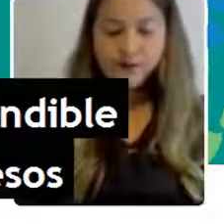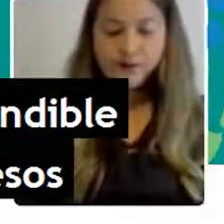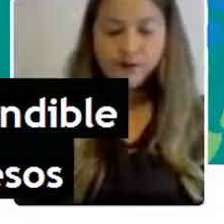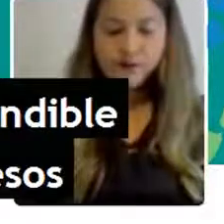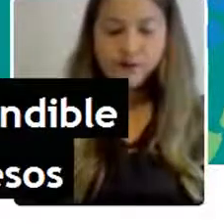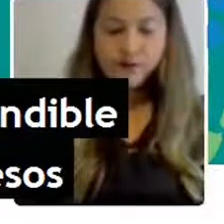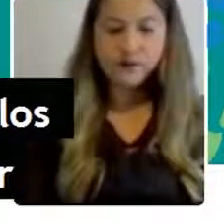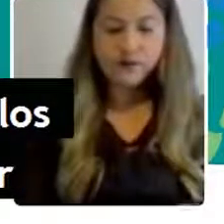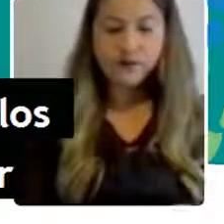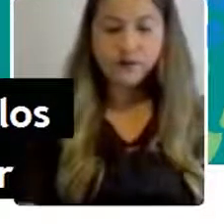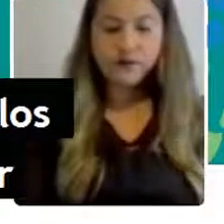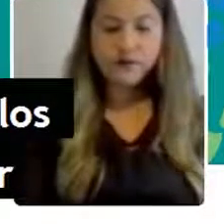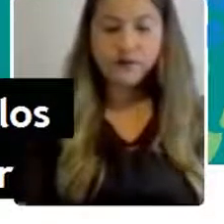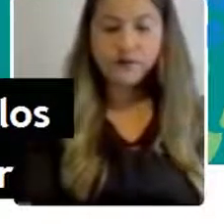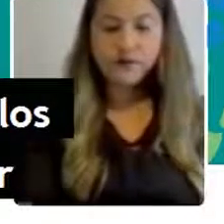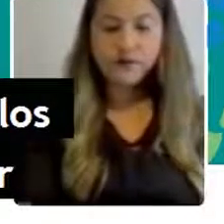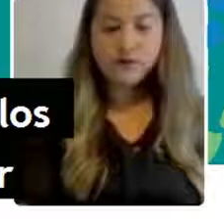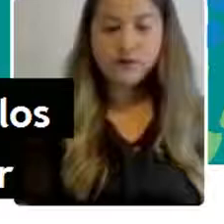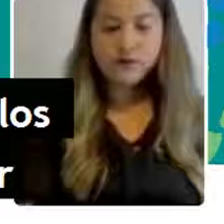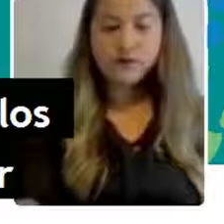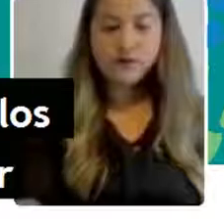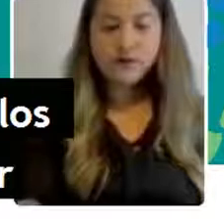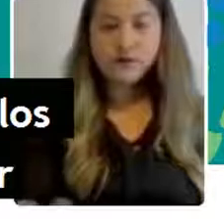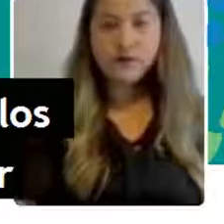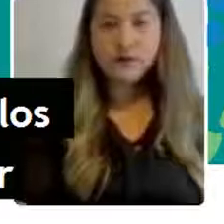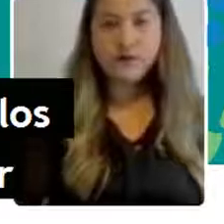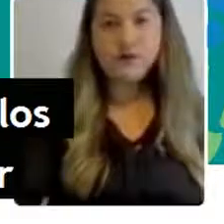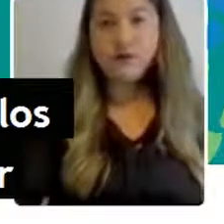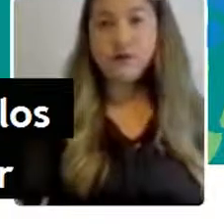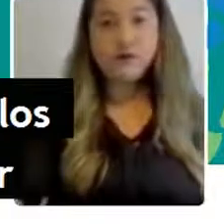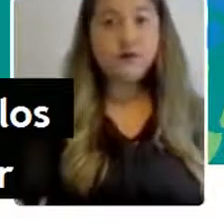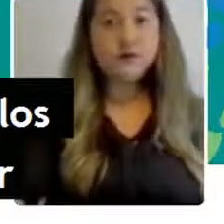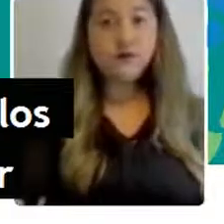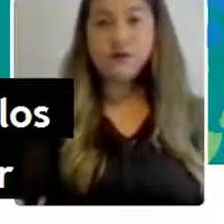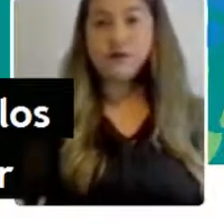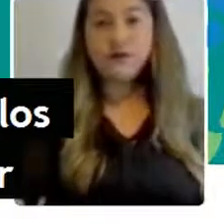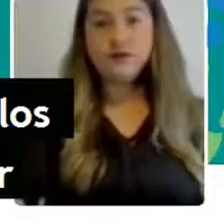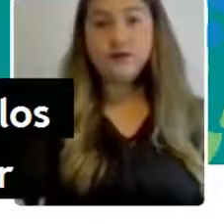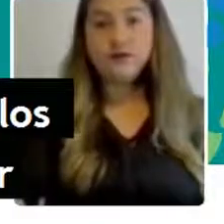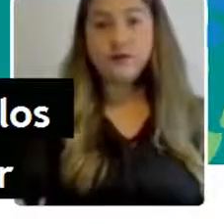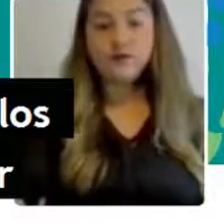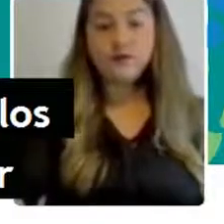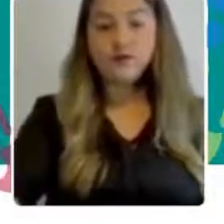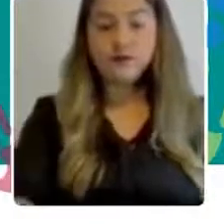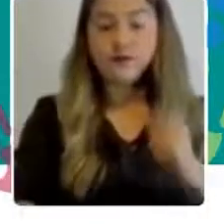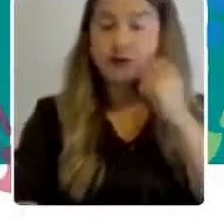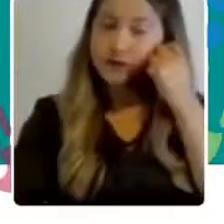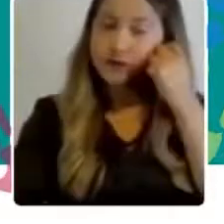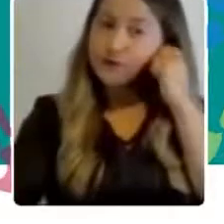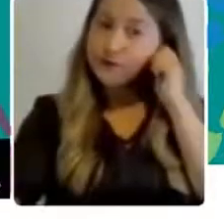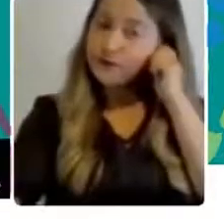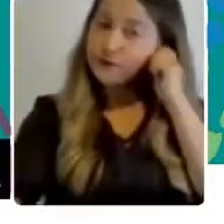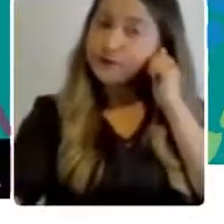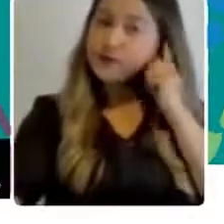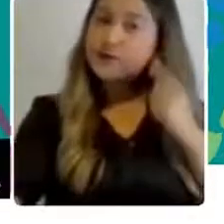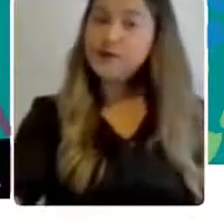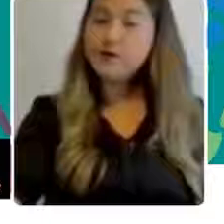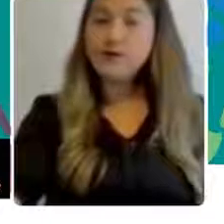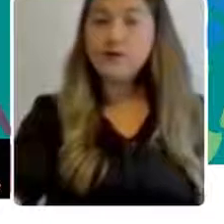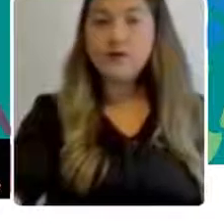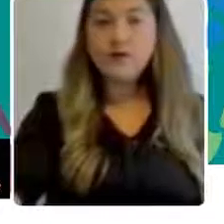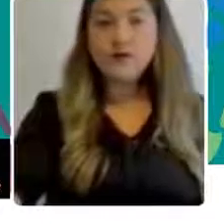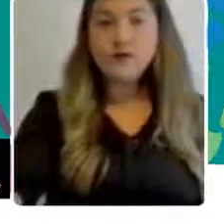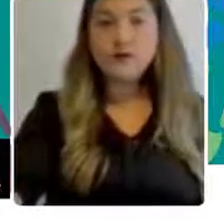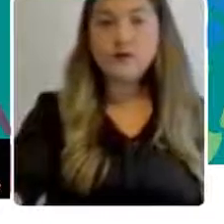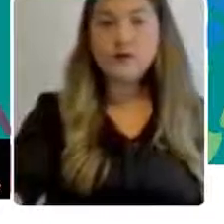y bajo ingreso, es que se deben generar algunos modelos de atención clínica de tipo innovador que vaya más